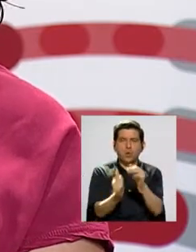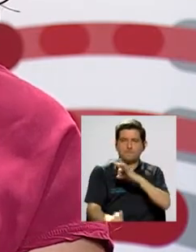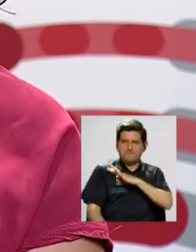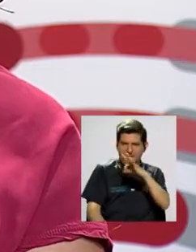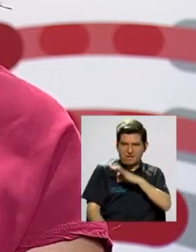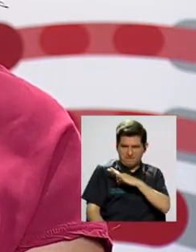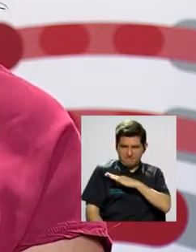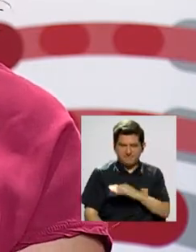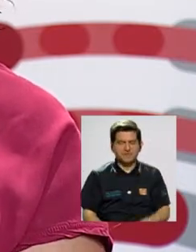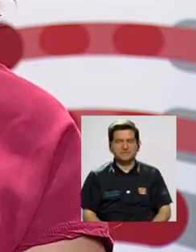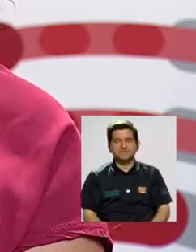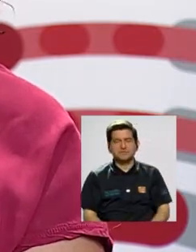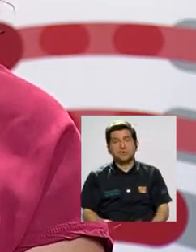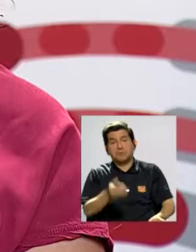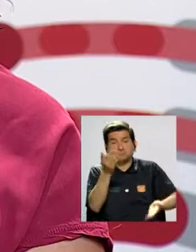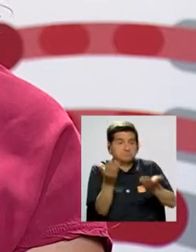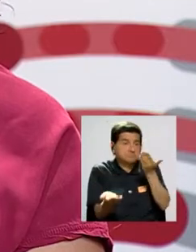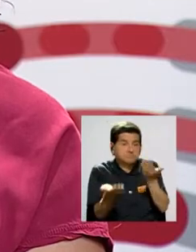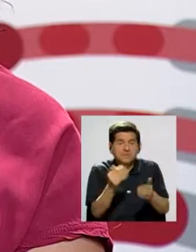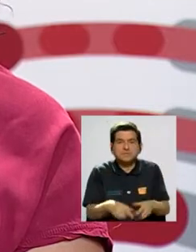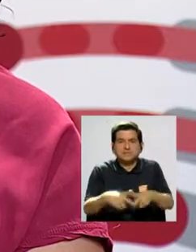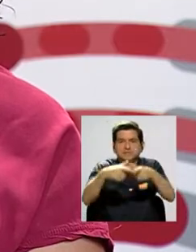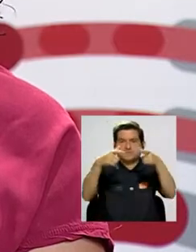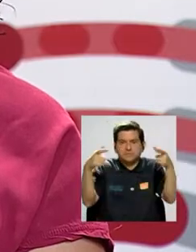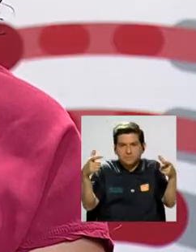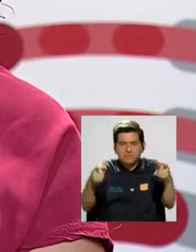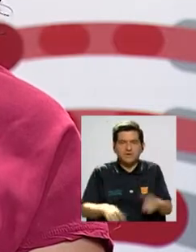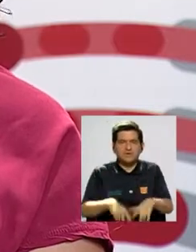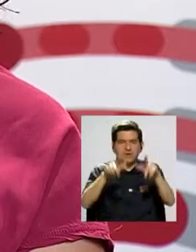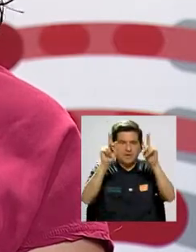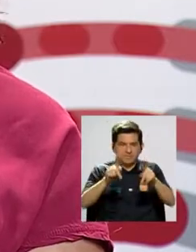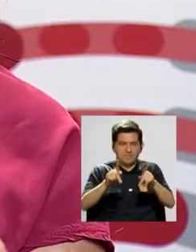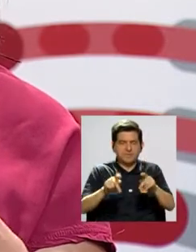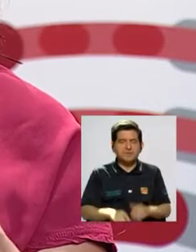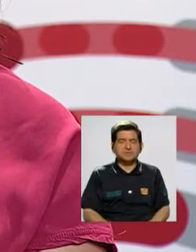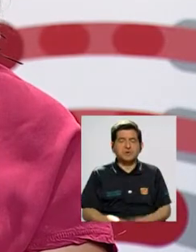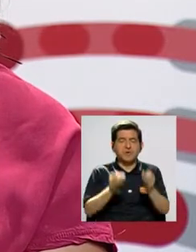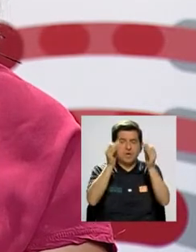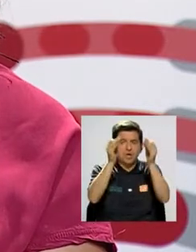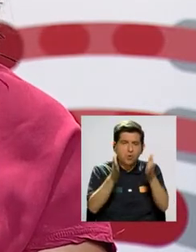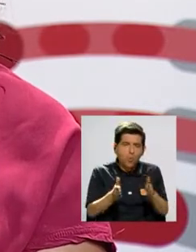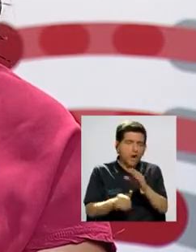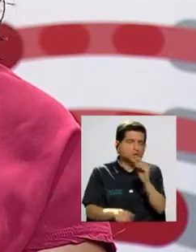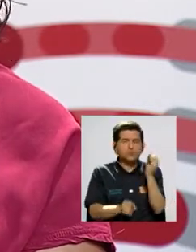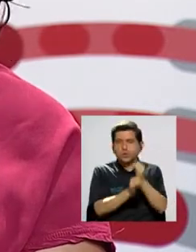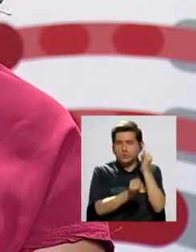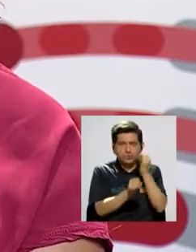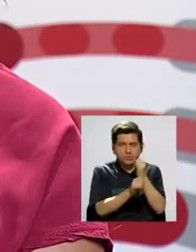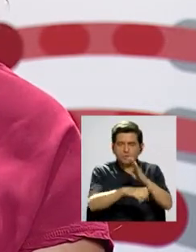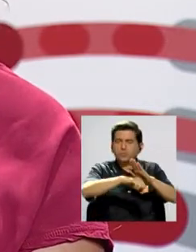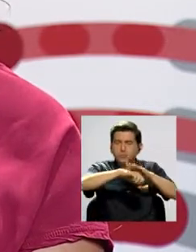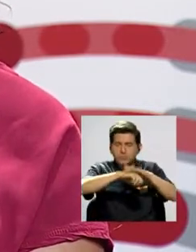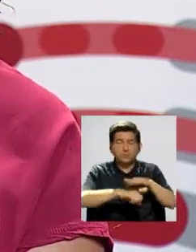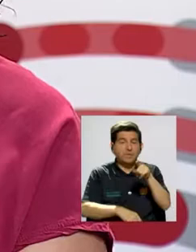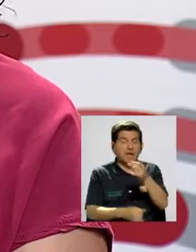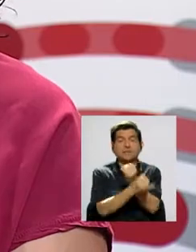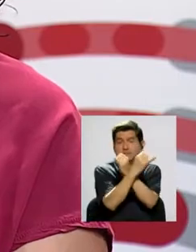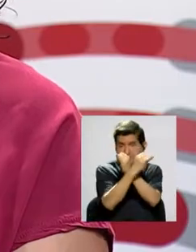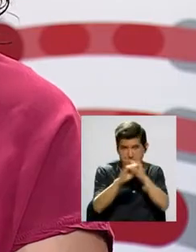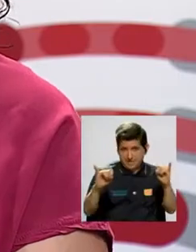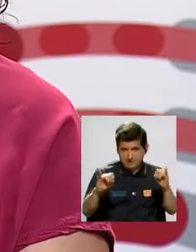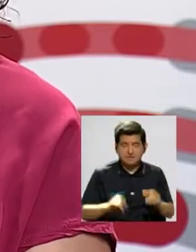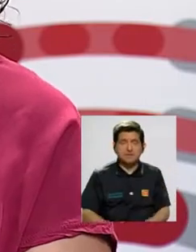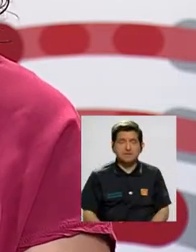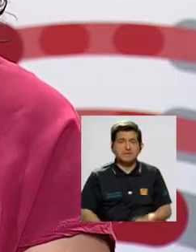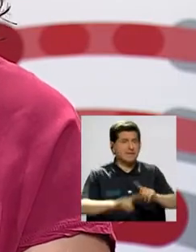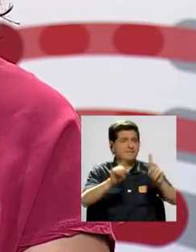que nuevamente, o sea, mayoritariamente son dados por los jueces, por un instituto de criminología que es autónomo. O sea, hay una